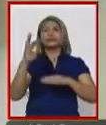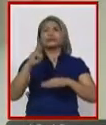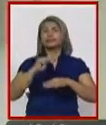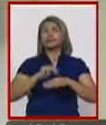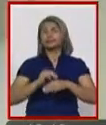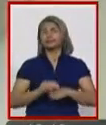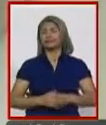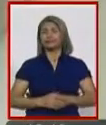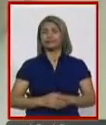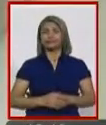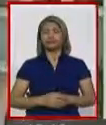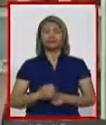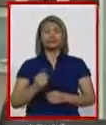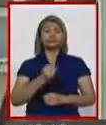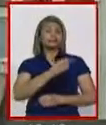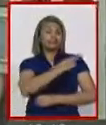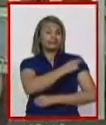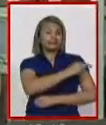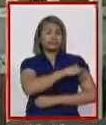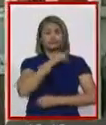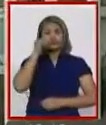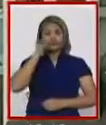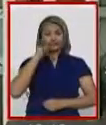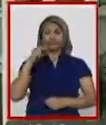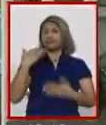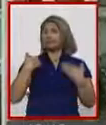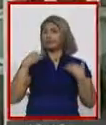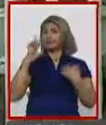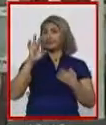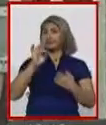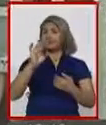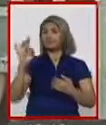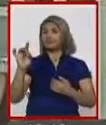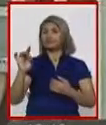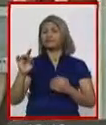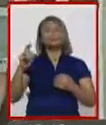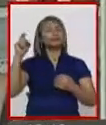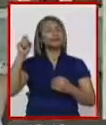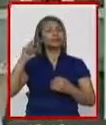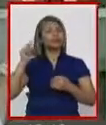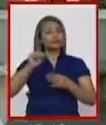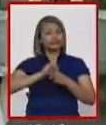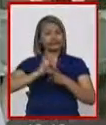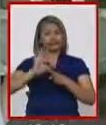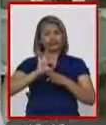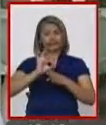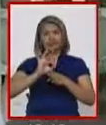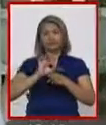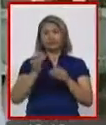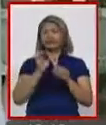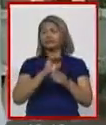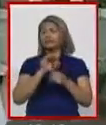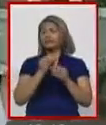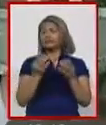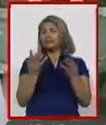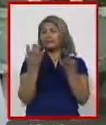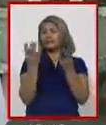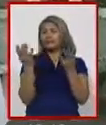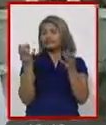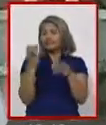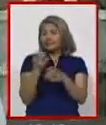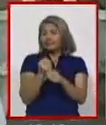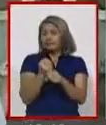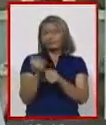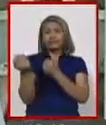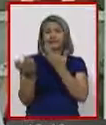ítems en este momento la maternidad necesita 88 ítems para que siga funcionando caso contrario tendrá que ser restringir los servicios